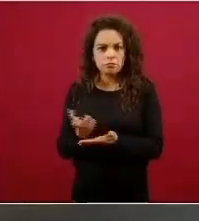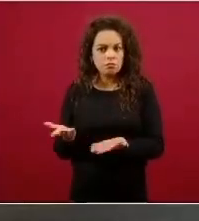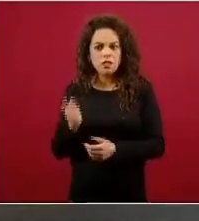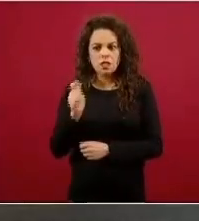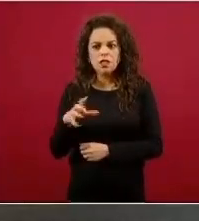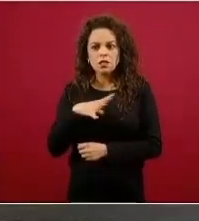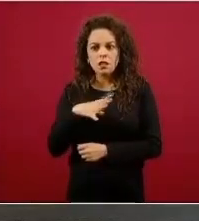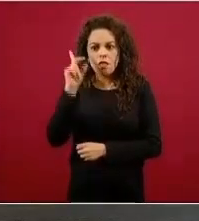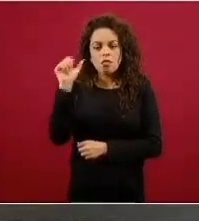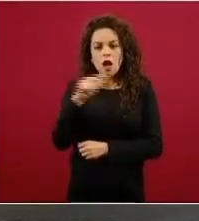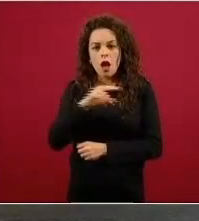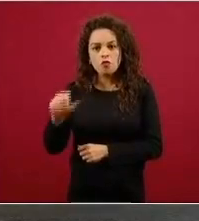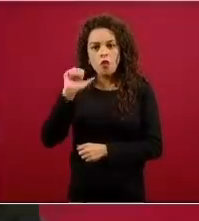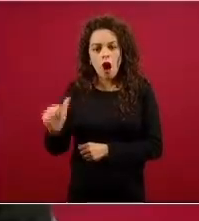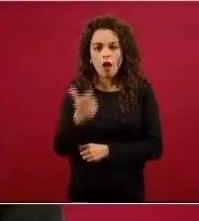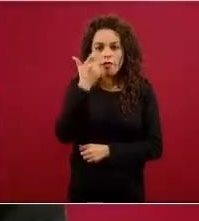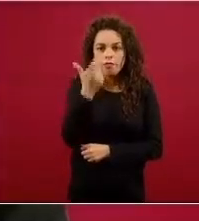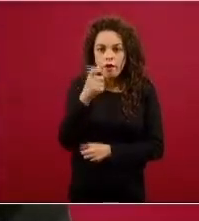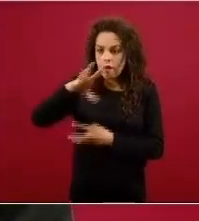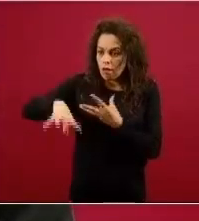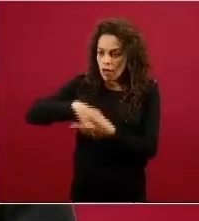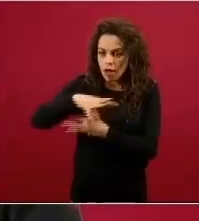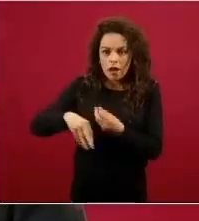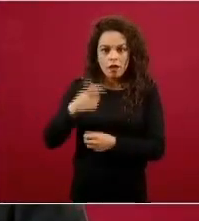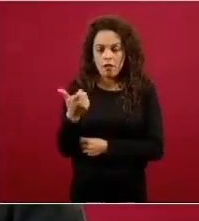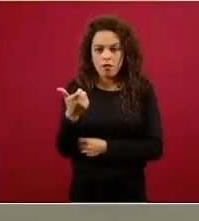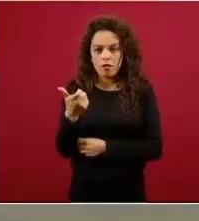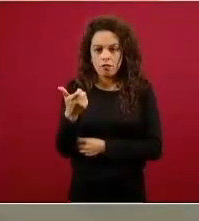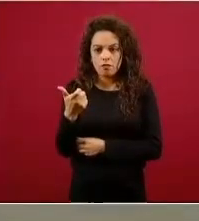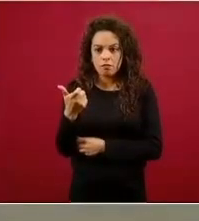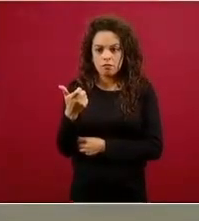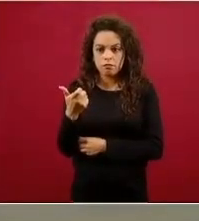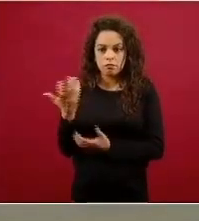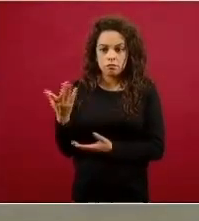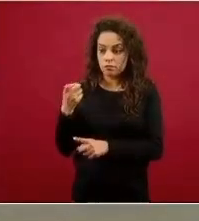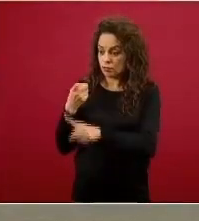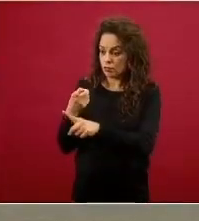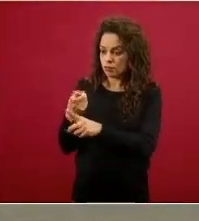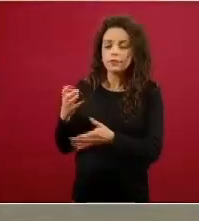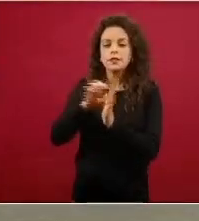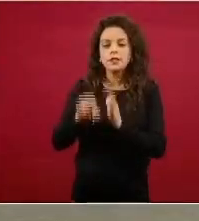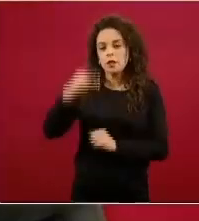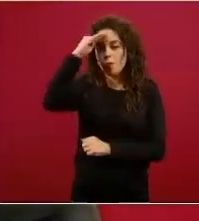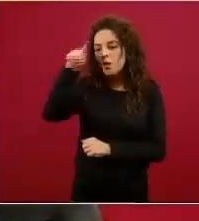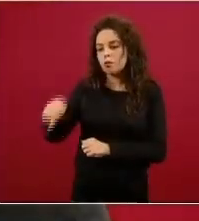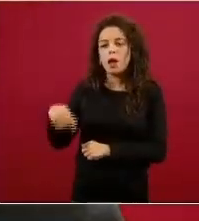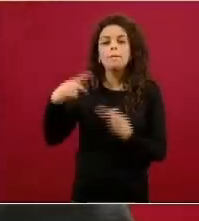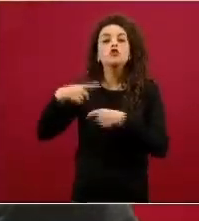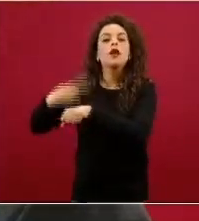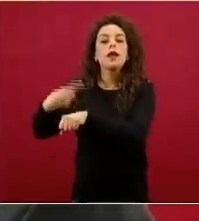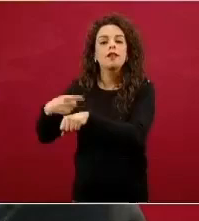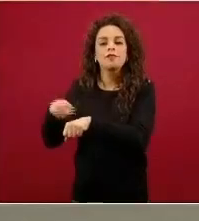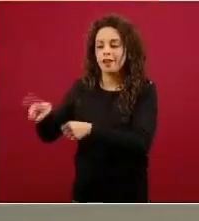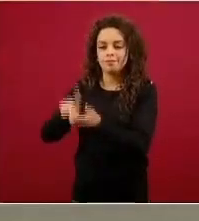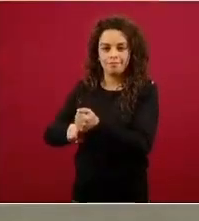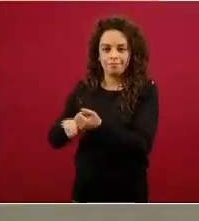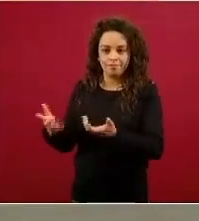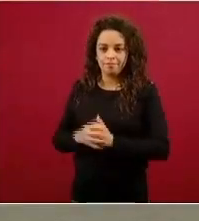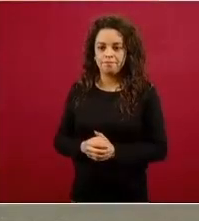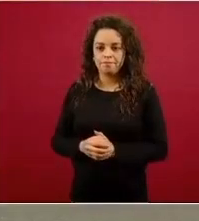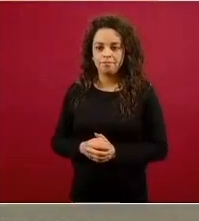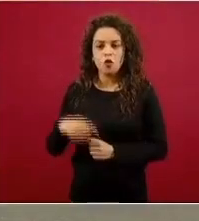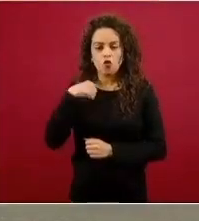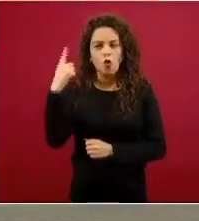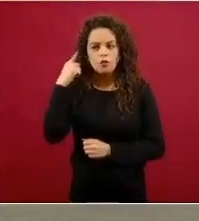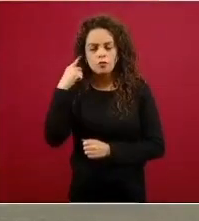sobre el daño a la economía? Si viéramos la economía como un fenómeno, como un paciente, vamos a pensar que es una persona enferma. Uso aquí una metáfora